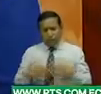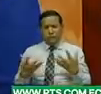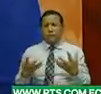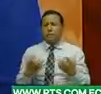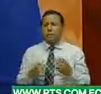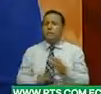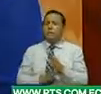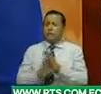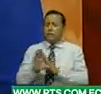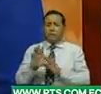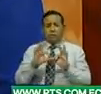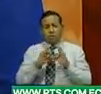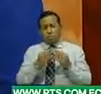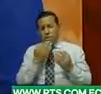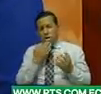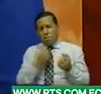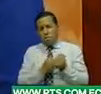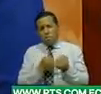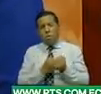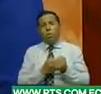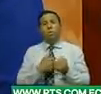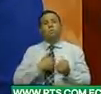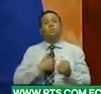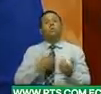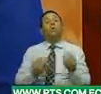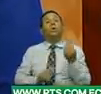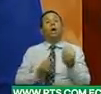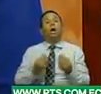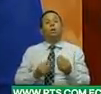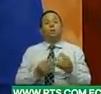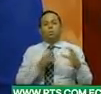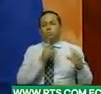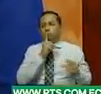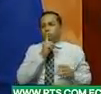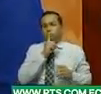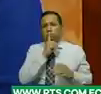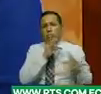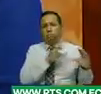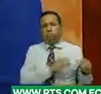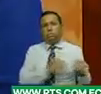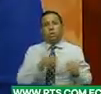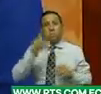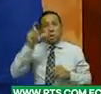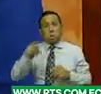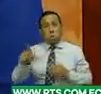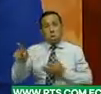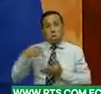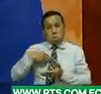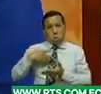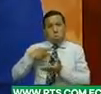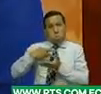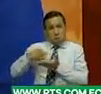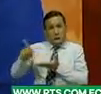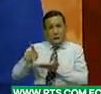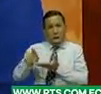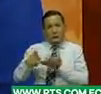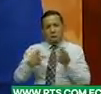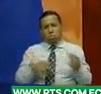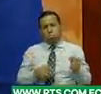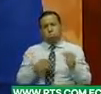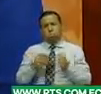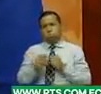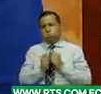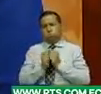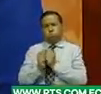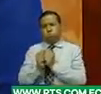futuro, para la familia. Así es que yo me fui de irregular a Estados Unidos, contraté un coyote en aquellos años, en el 95,